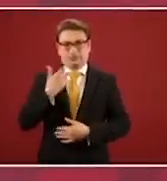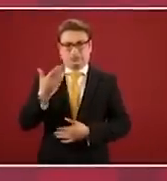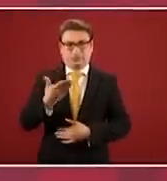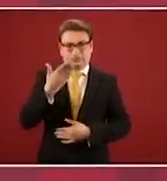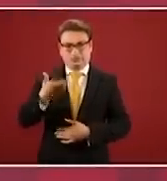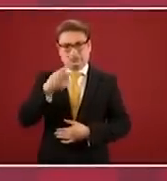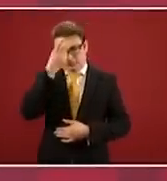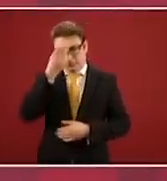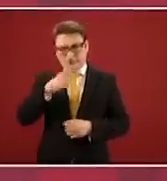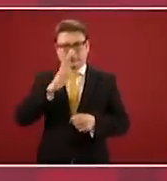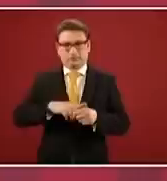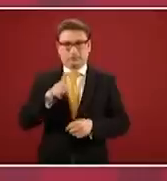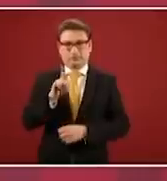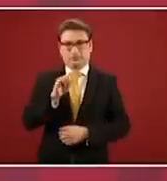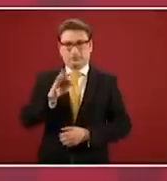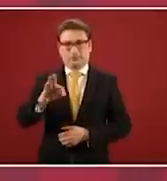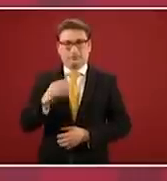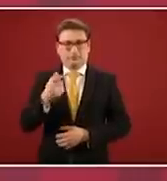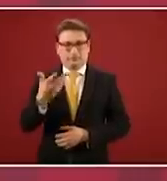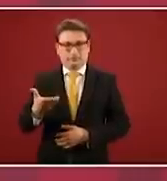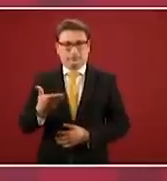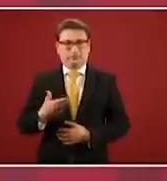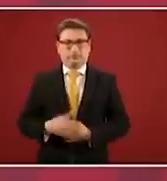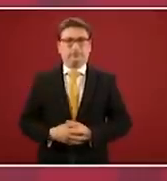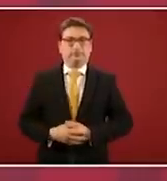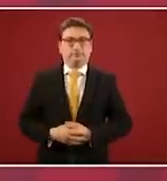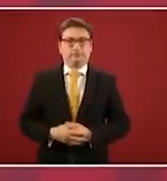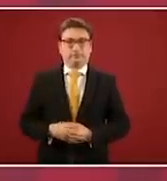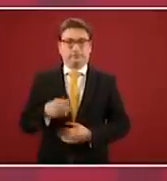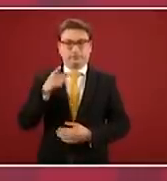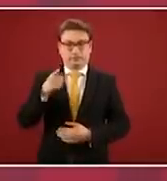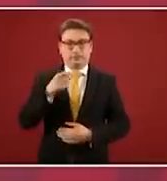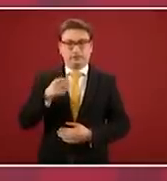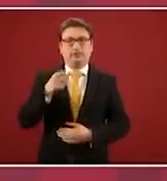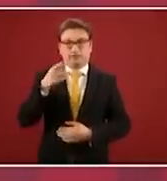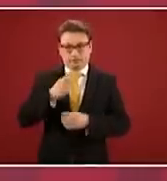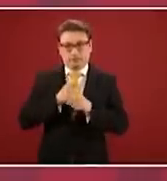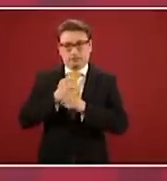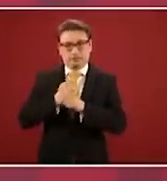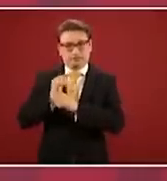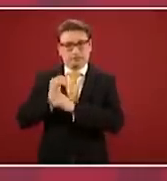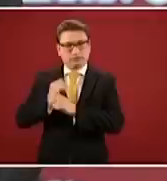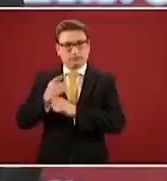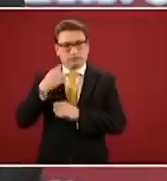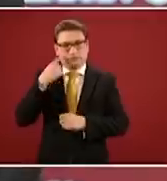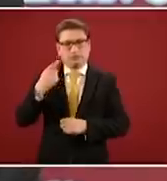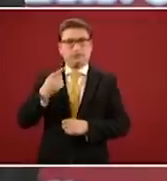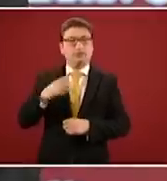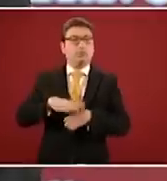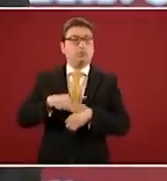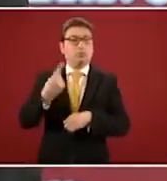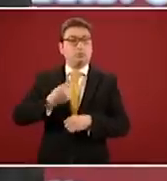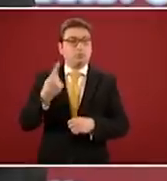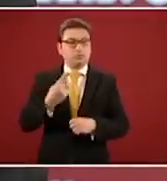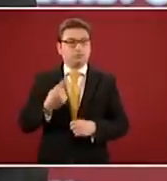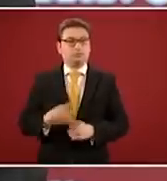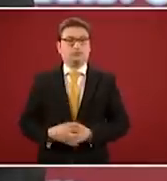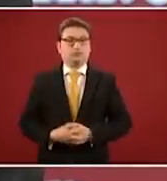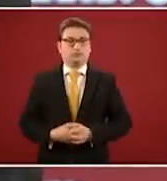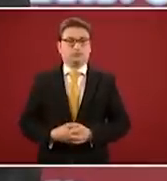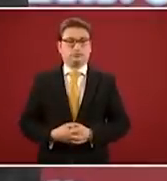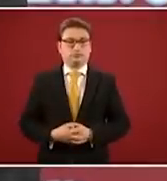la directora del DIF que haga la investigación, porque hay